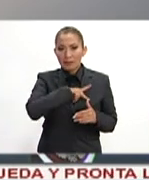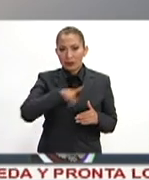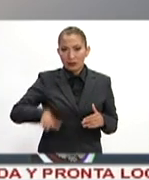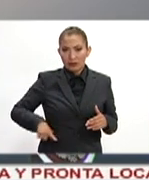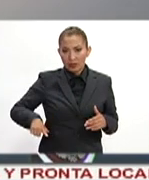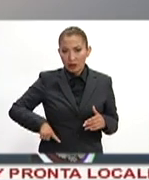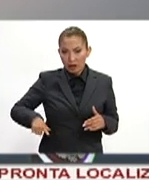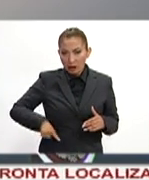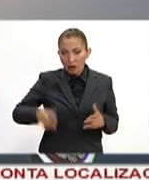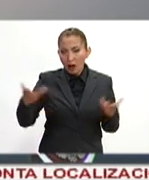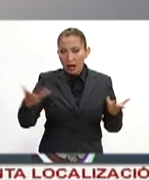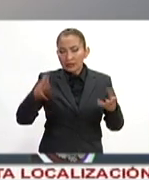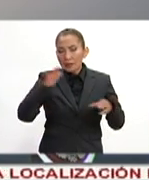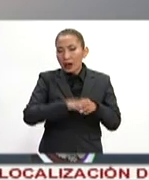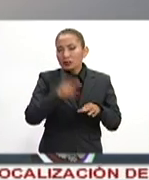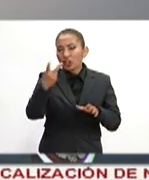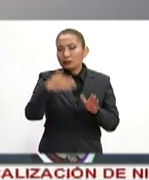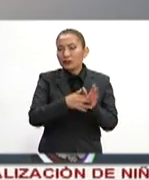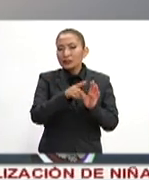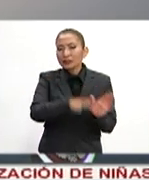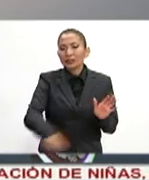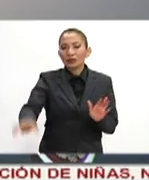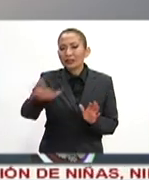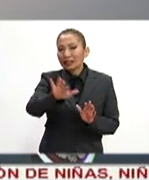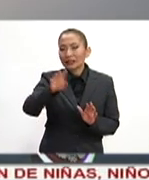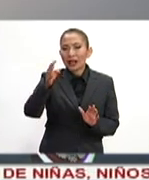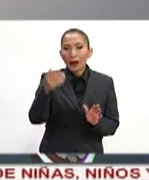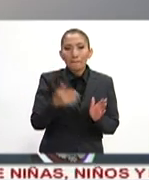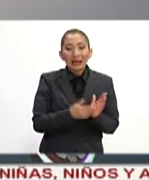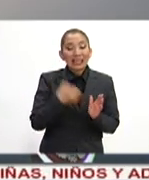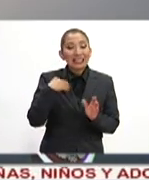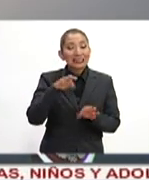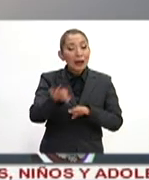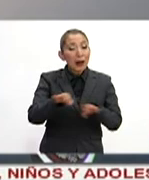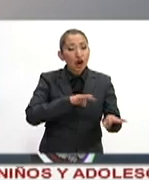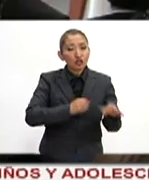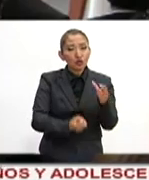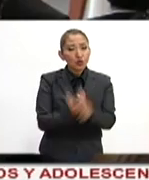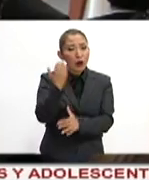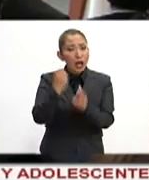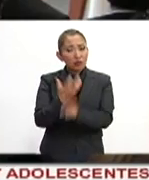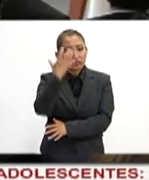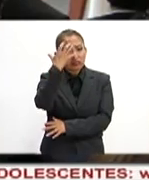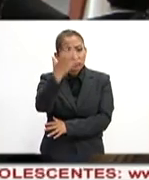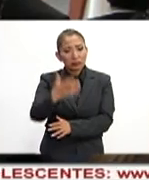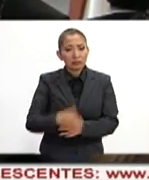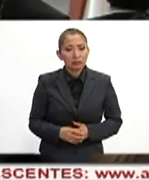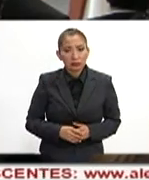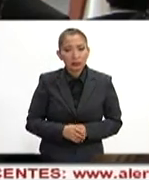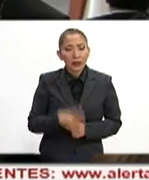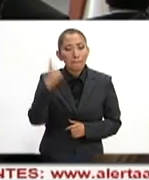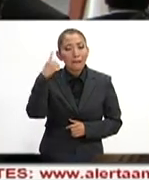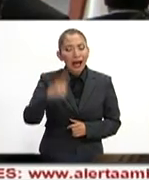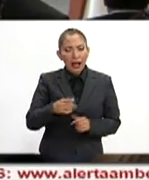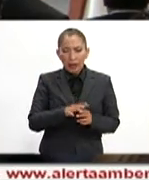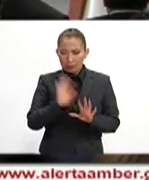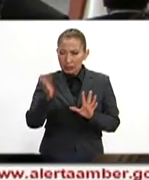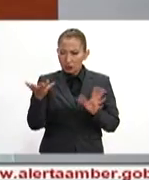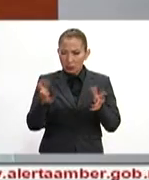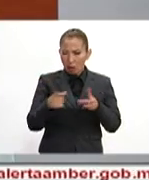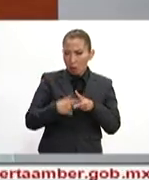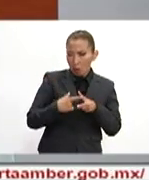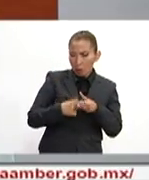administración, se han generado más de 2,750,000 empleos formales. Para dimensionar esta